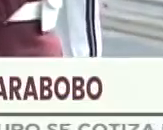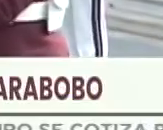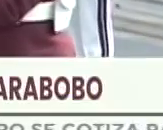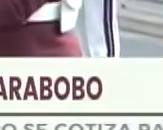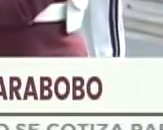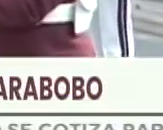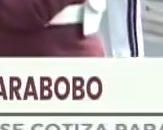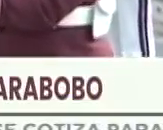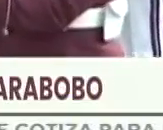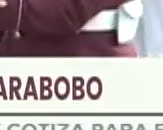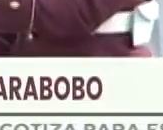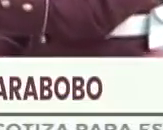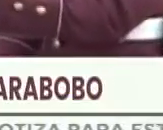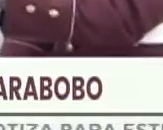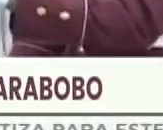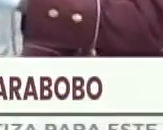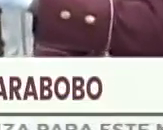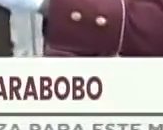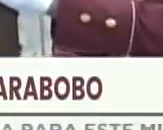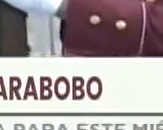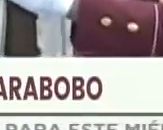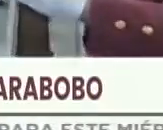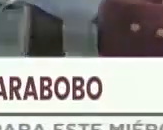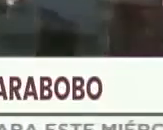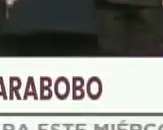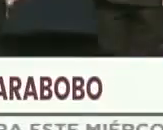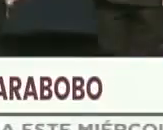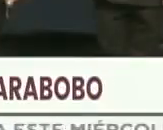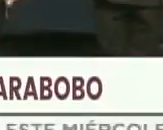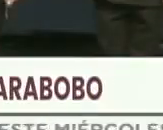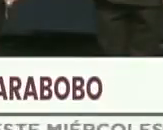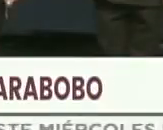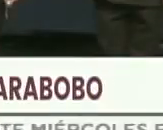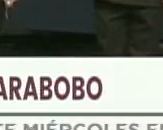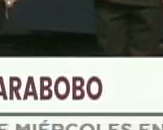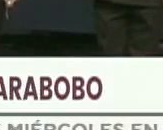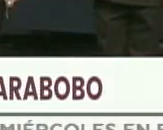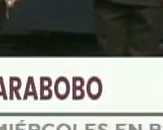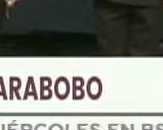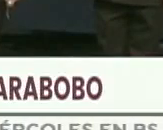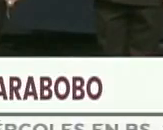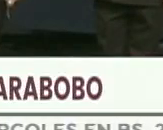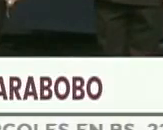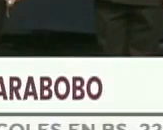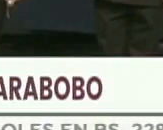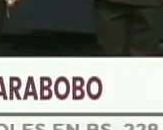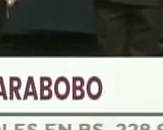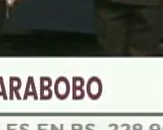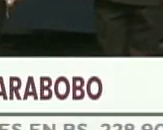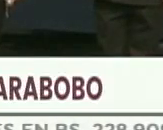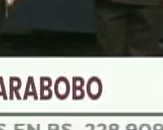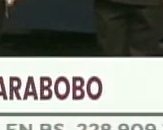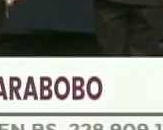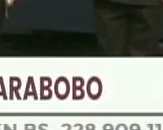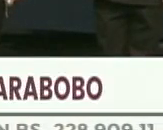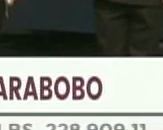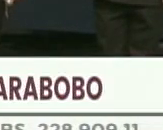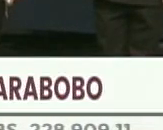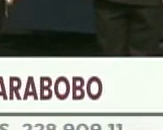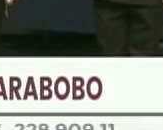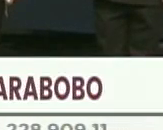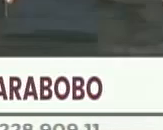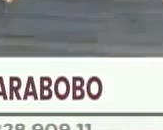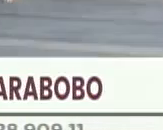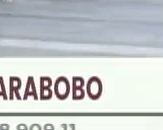exactamente a la izada de la bandera, y luego en horario de la mañana se realizó el evento conmemorativo justamente en el campo de Carabobo. Y